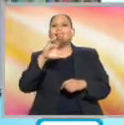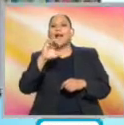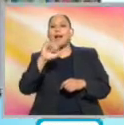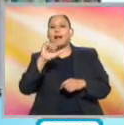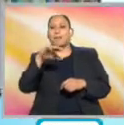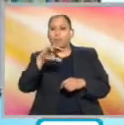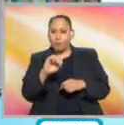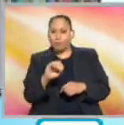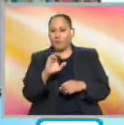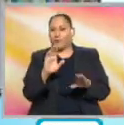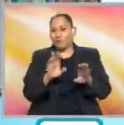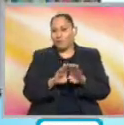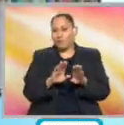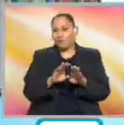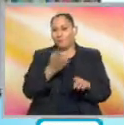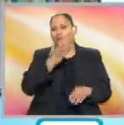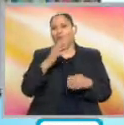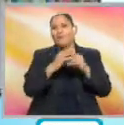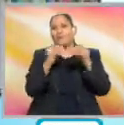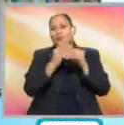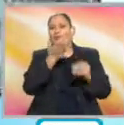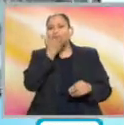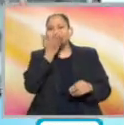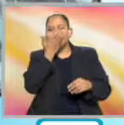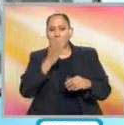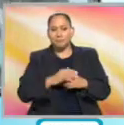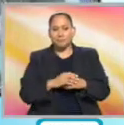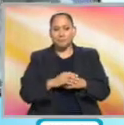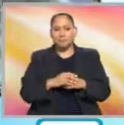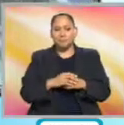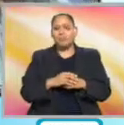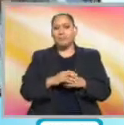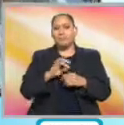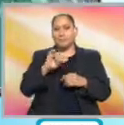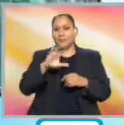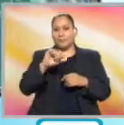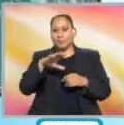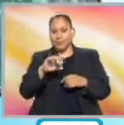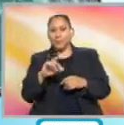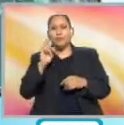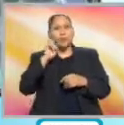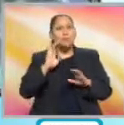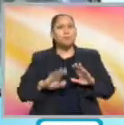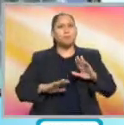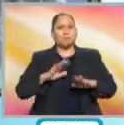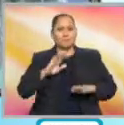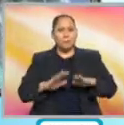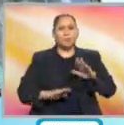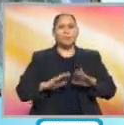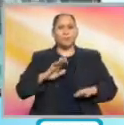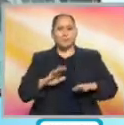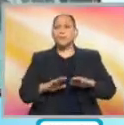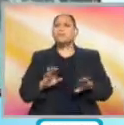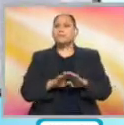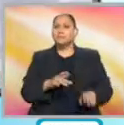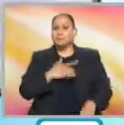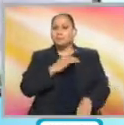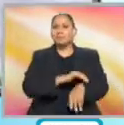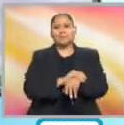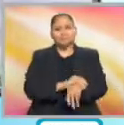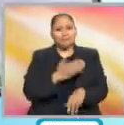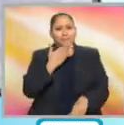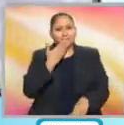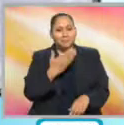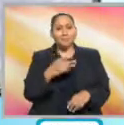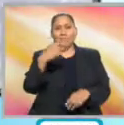jícamo, claro. No sé qué sé yo, qué es Eso el buena. jícamo. Eso es. Ah, el jícamo. Mojo, como le Buena, quieran muy llamar. buena Ya lista, se Carlos. bautizó. ¿Qué les pareció, amigos? Está muy bien. Muy Hagan